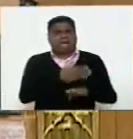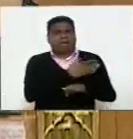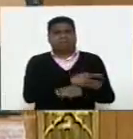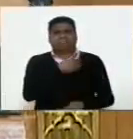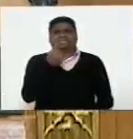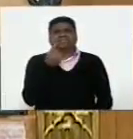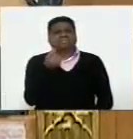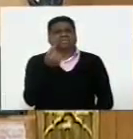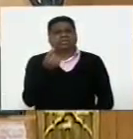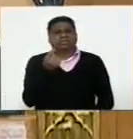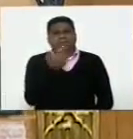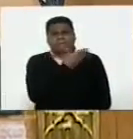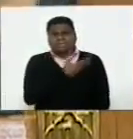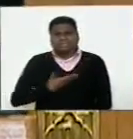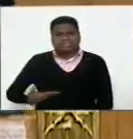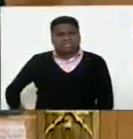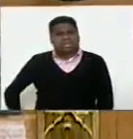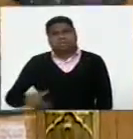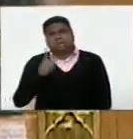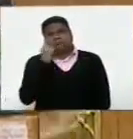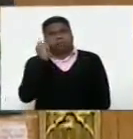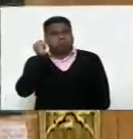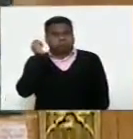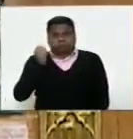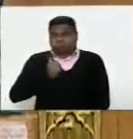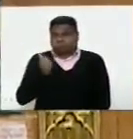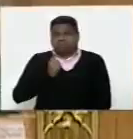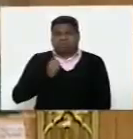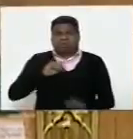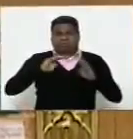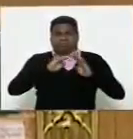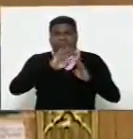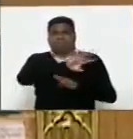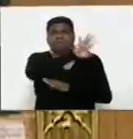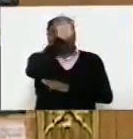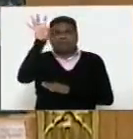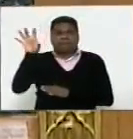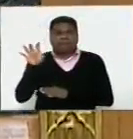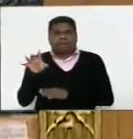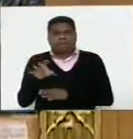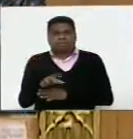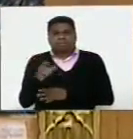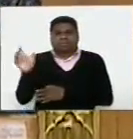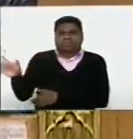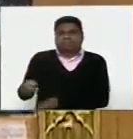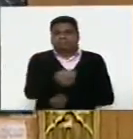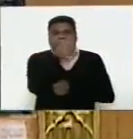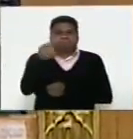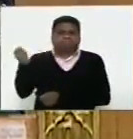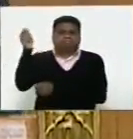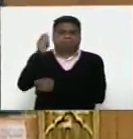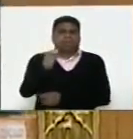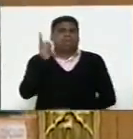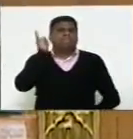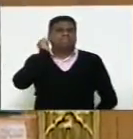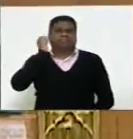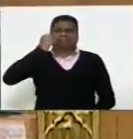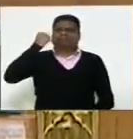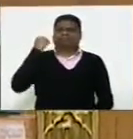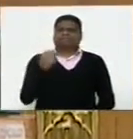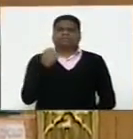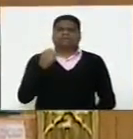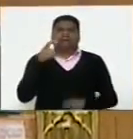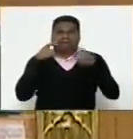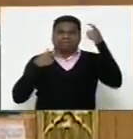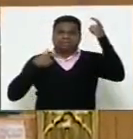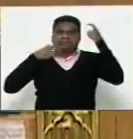o presidenta en el planeta había asumido la bandera del feminismo. Es Hugo Chávez